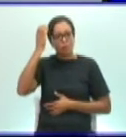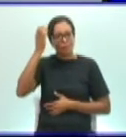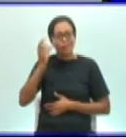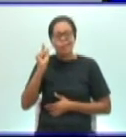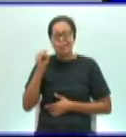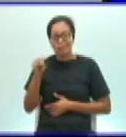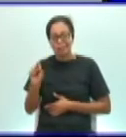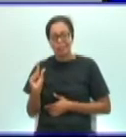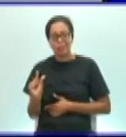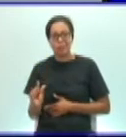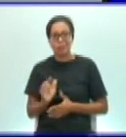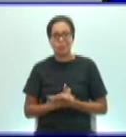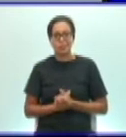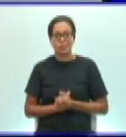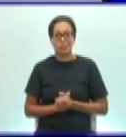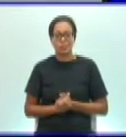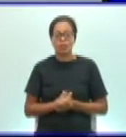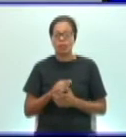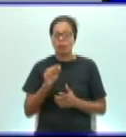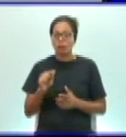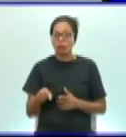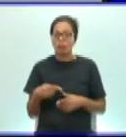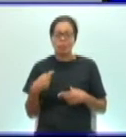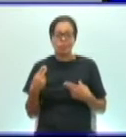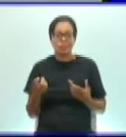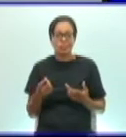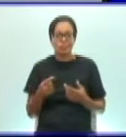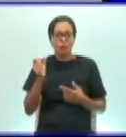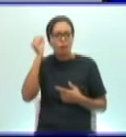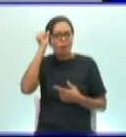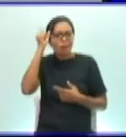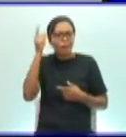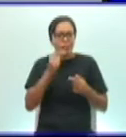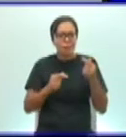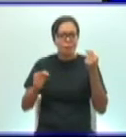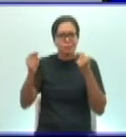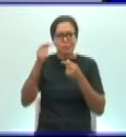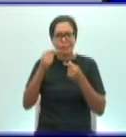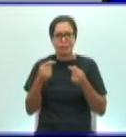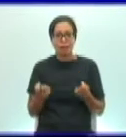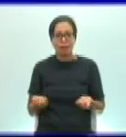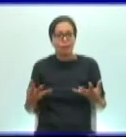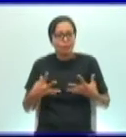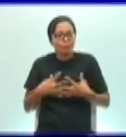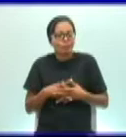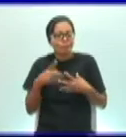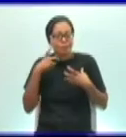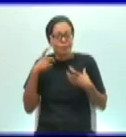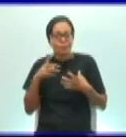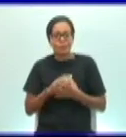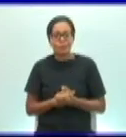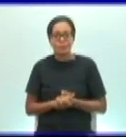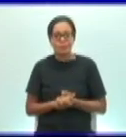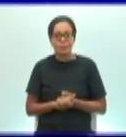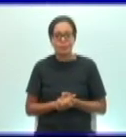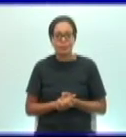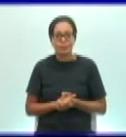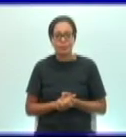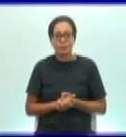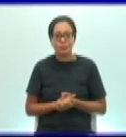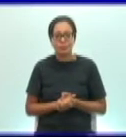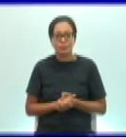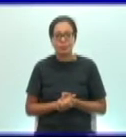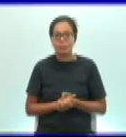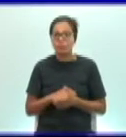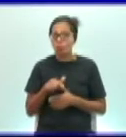personalidad. Y ahí están, bueno, las principales ideas, afiliación, la importancia de la personalidad. Vamos a las personalidades, muy